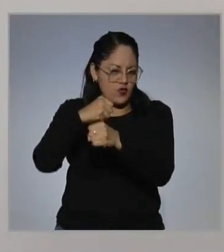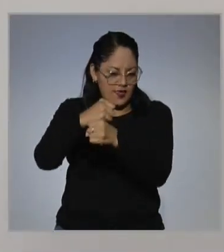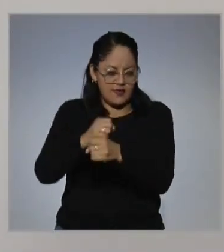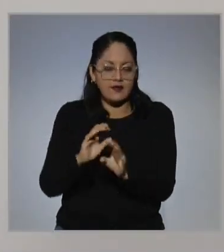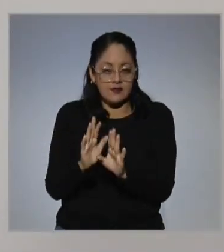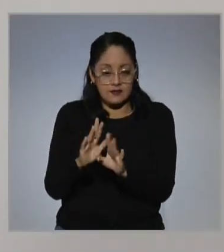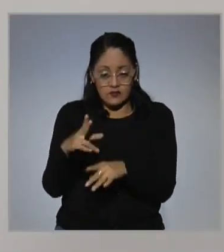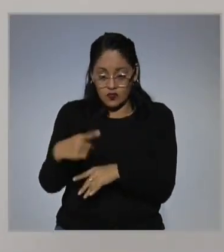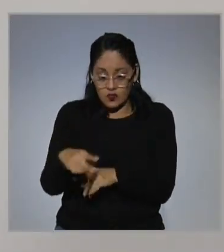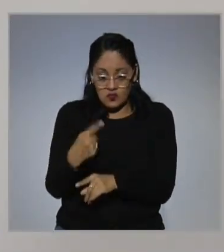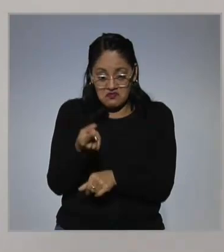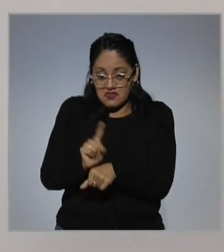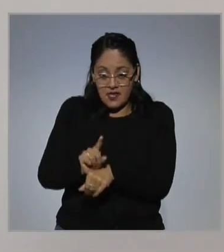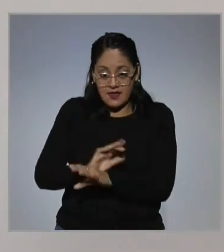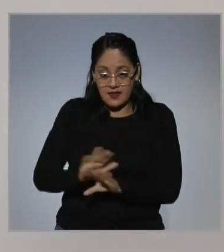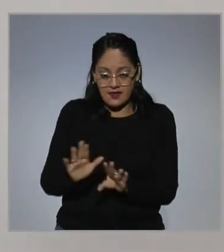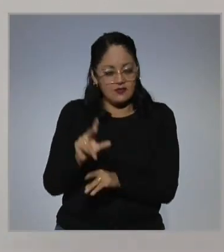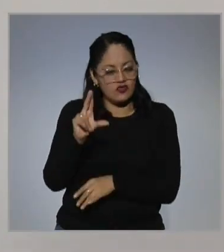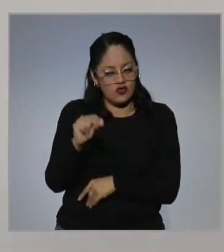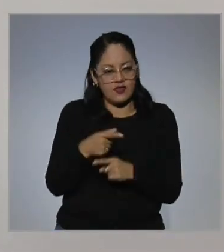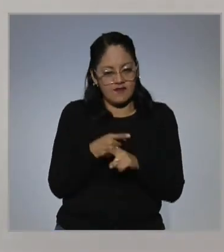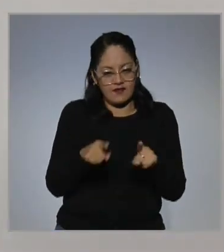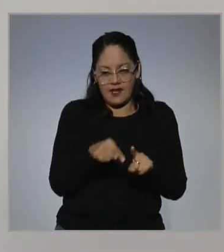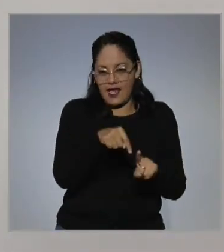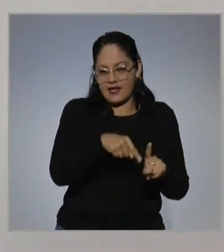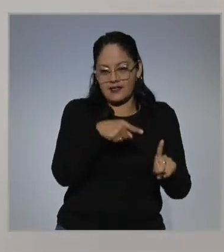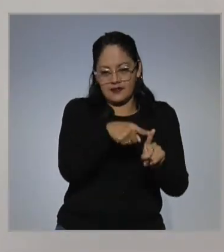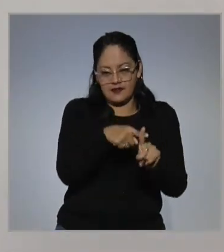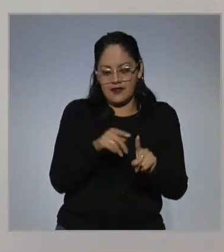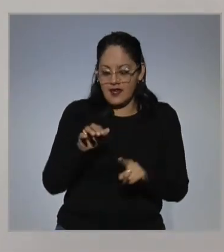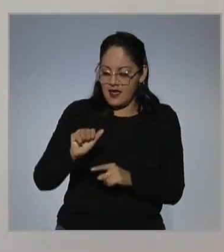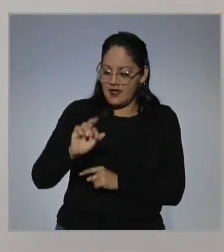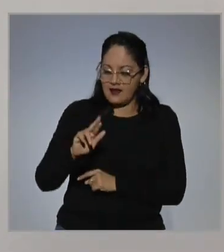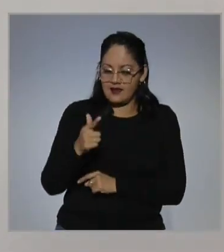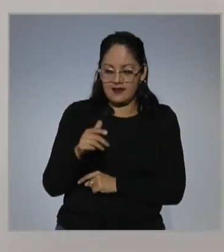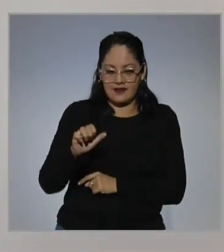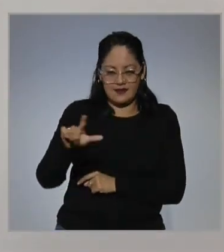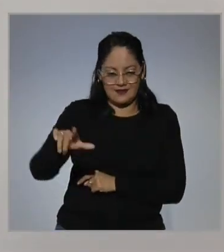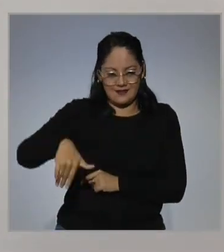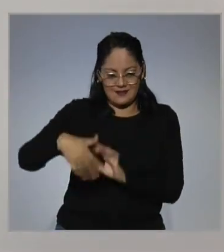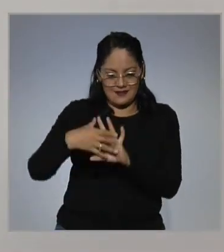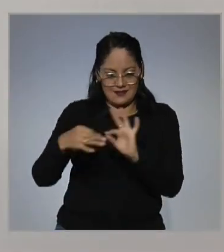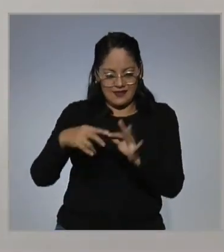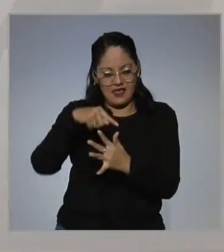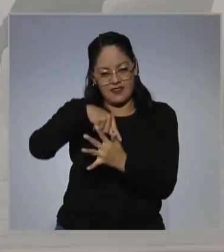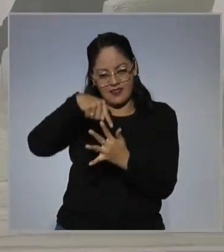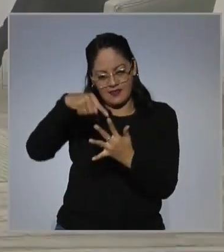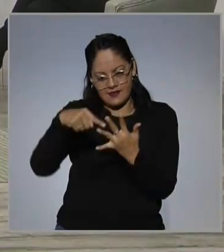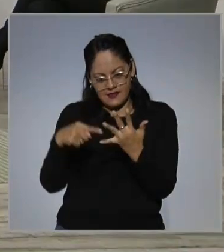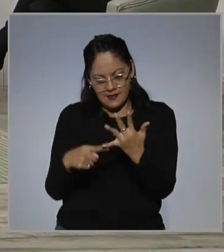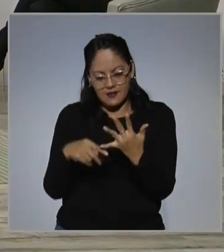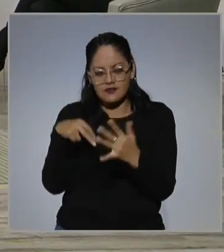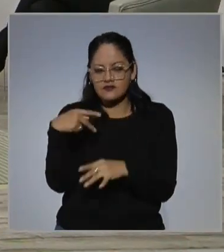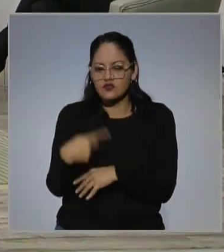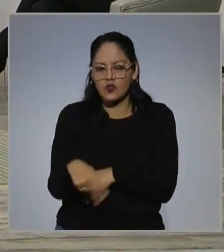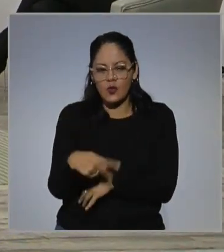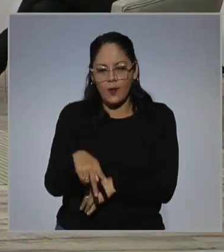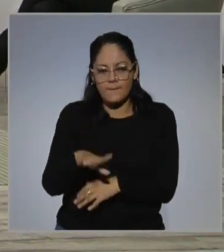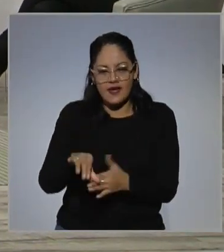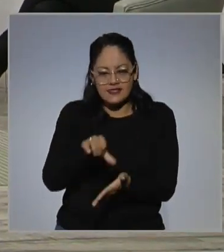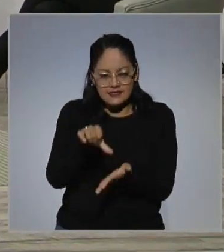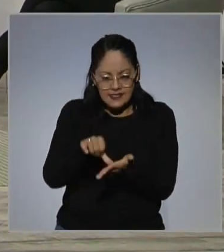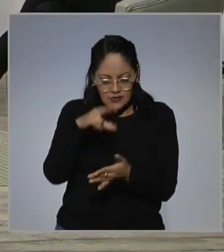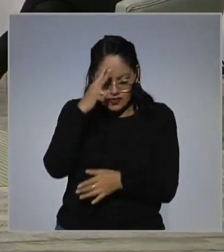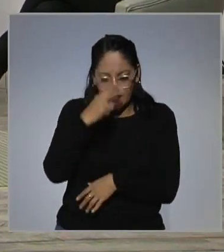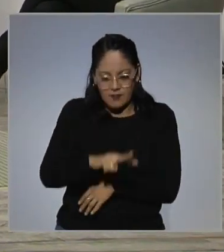cuestión contextual como acá, que es una cuestión específica. Argel daba como un montón de estos elementos que son propios mucho más del centro,